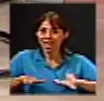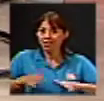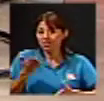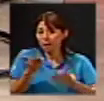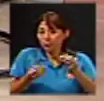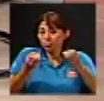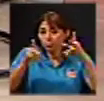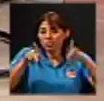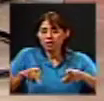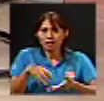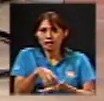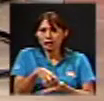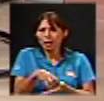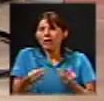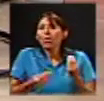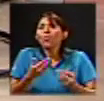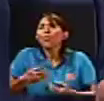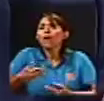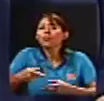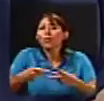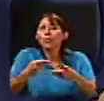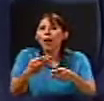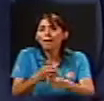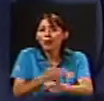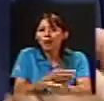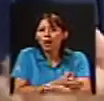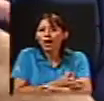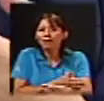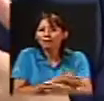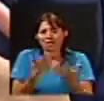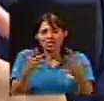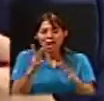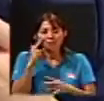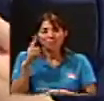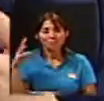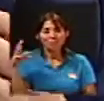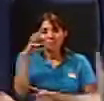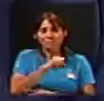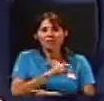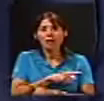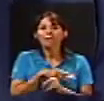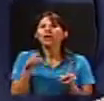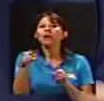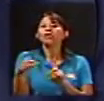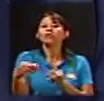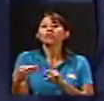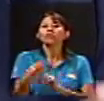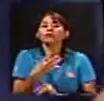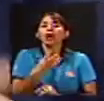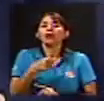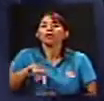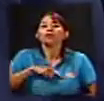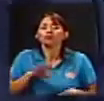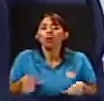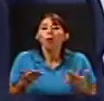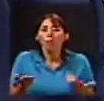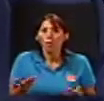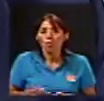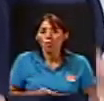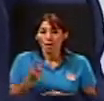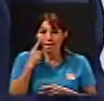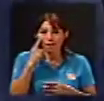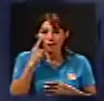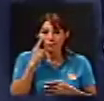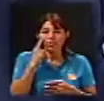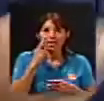a realmente mejorar se clarifica. Eso yo creo que estamos claros. Pero eso, ¿cómo nos va a afectar a nosotros? Y lo que vemos es que el crecimiento de las importaciones de Estados